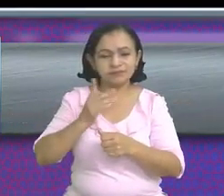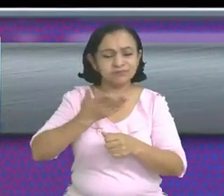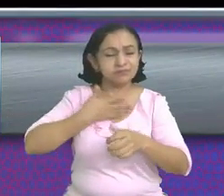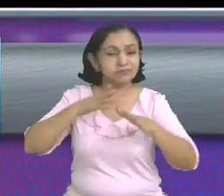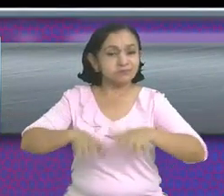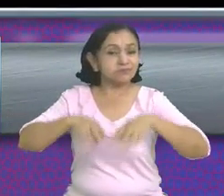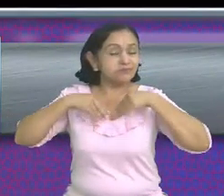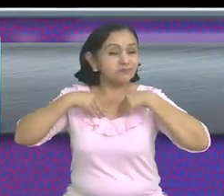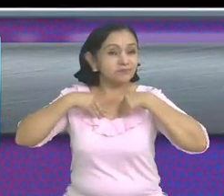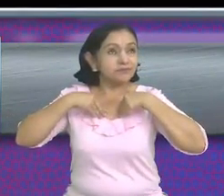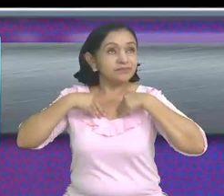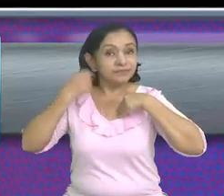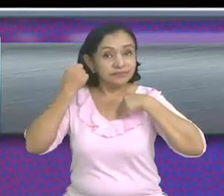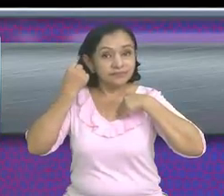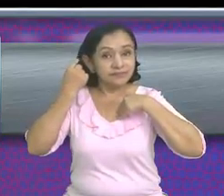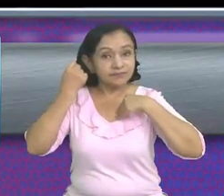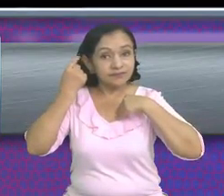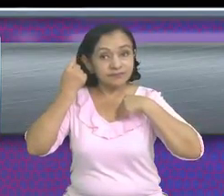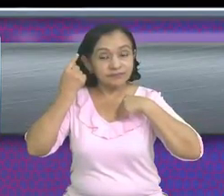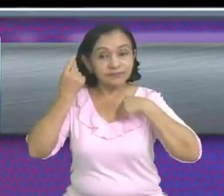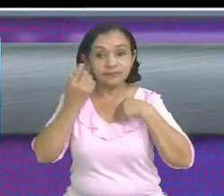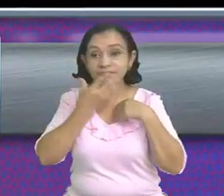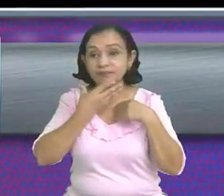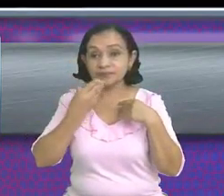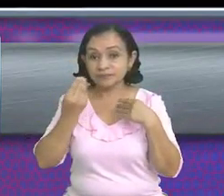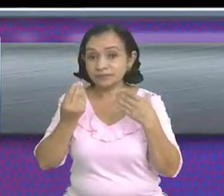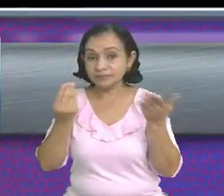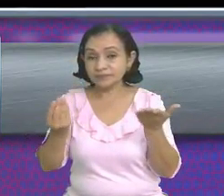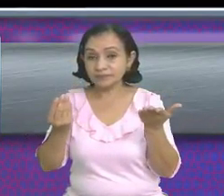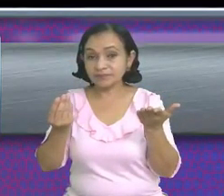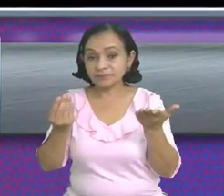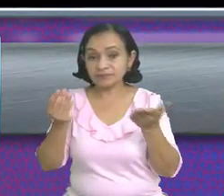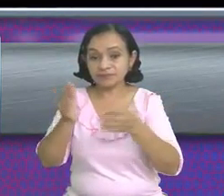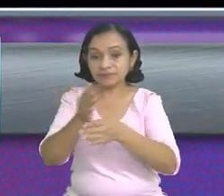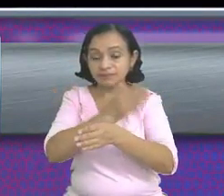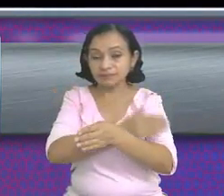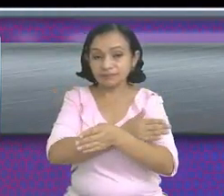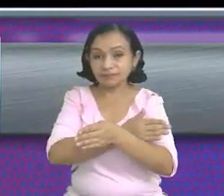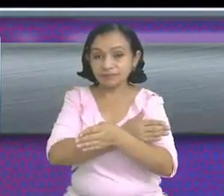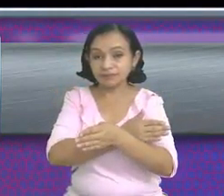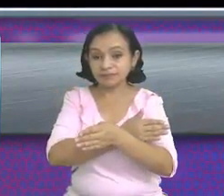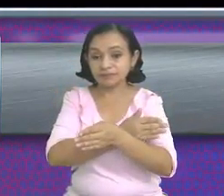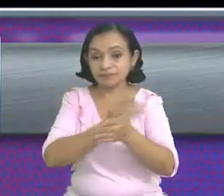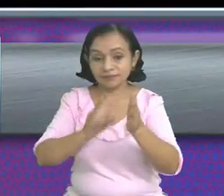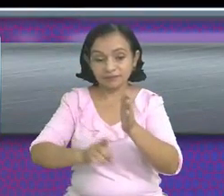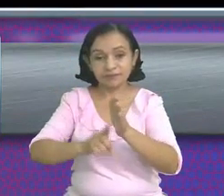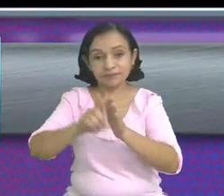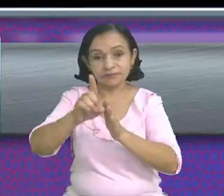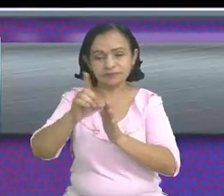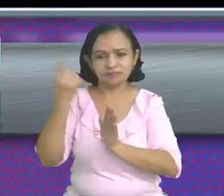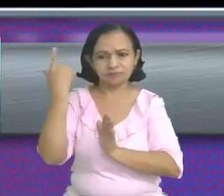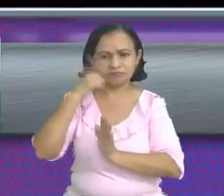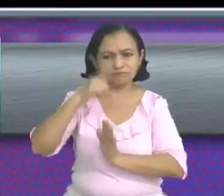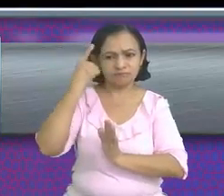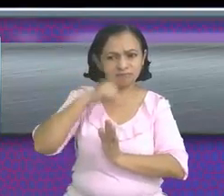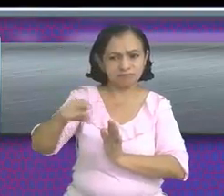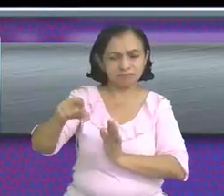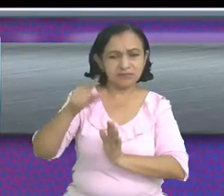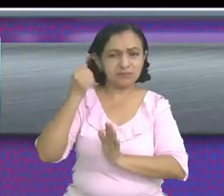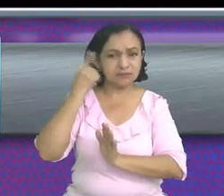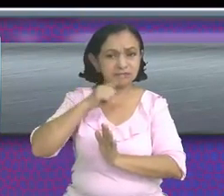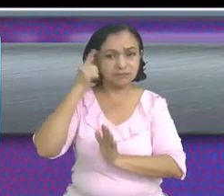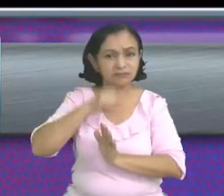donde tenemos que entender, porque en el adolescente también, sobre todo en la parte precoz, pasa una etapa como de está feíto, dice uno, ¿verdad? Porque estás